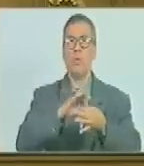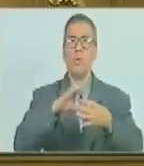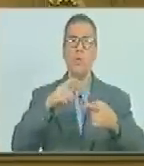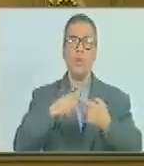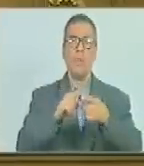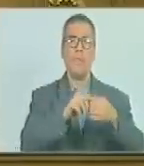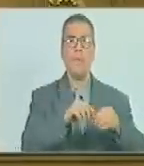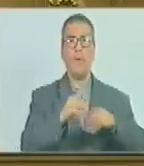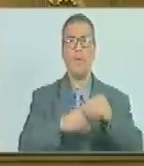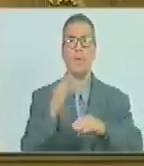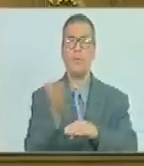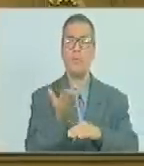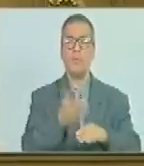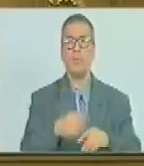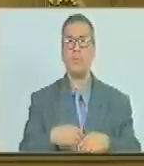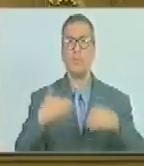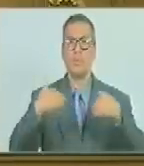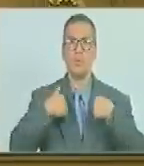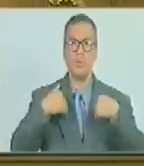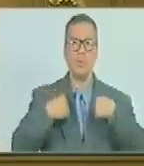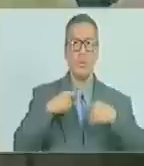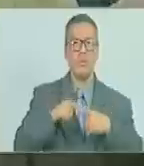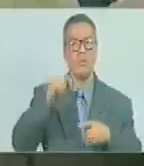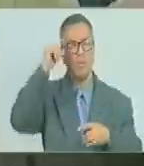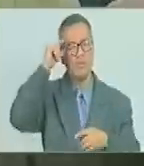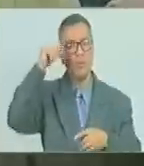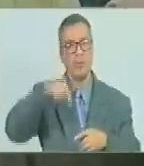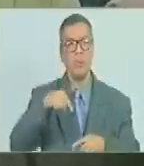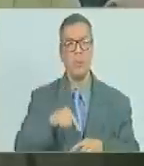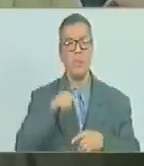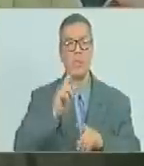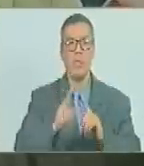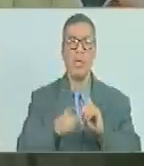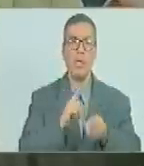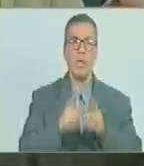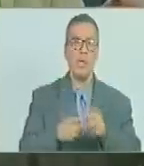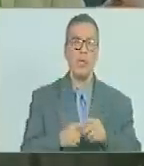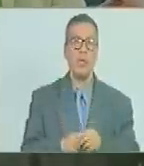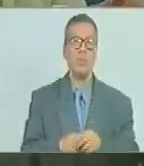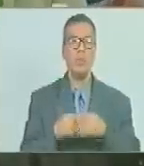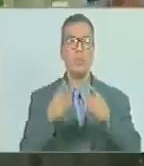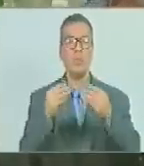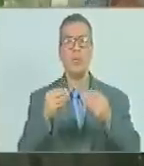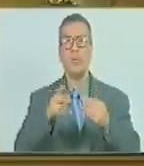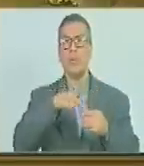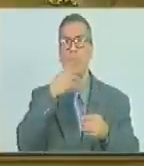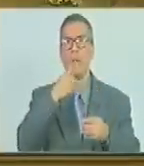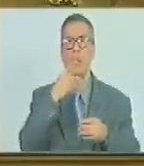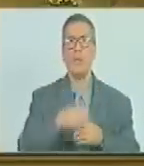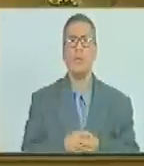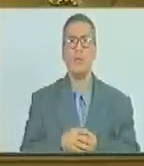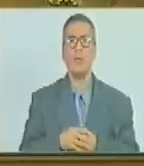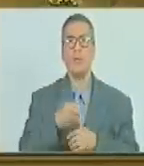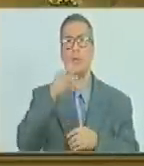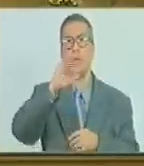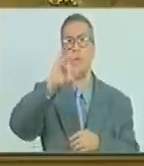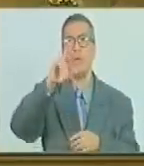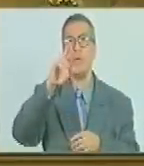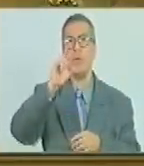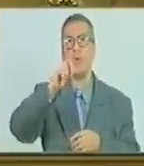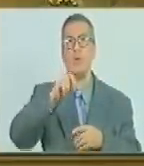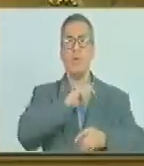que ha padecido. Hoy, para malestar de algunos diletantes de la política, Irán es